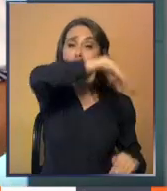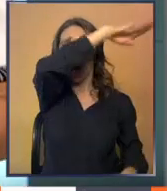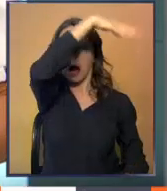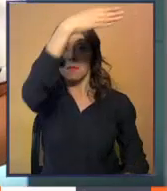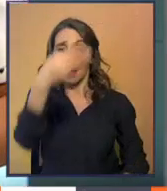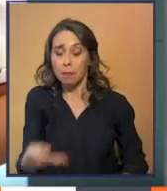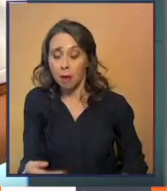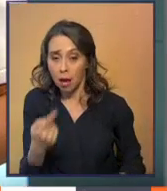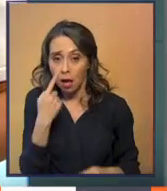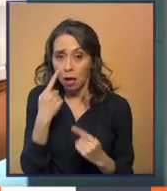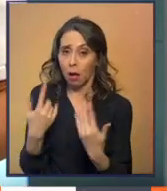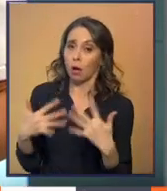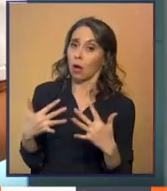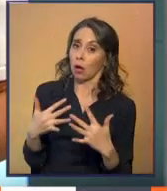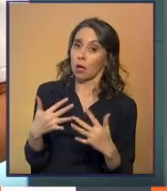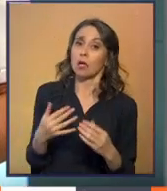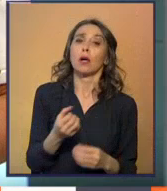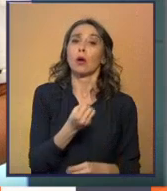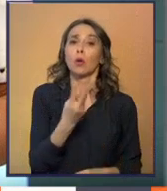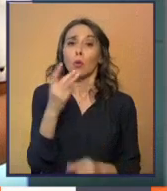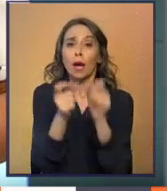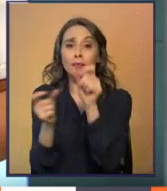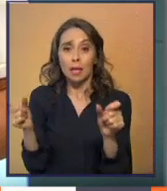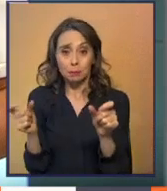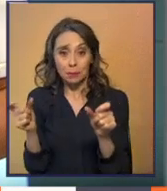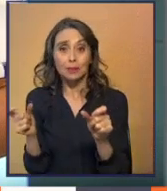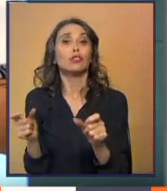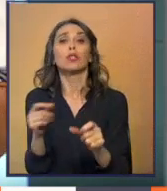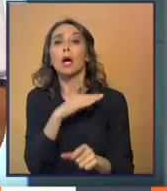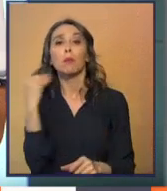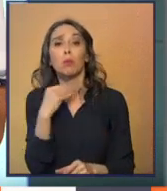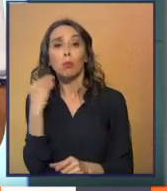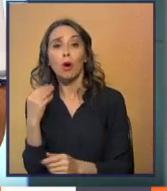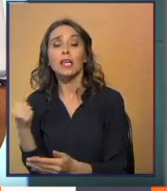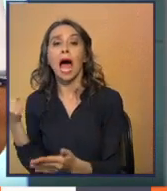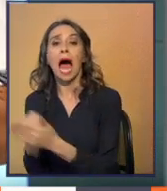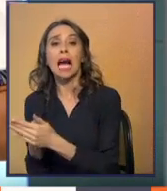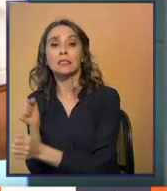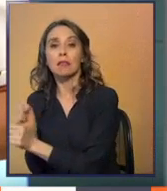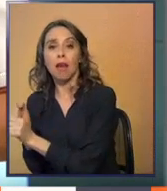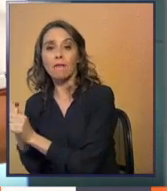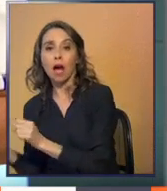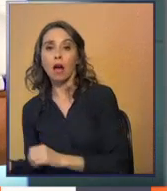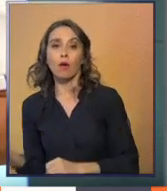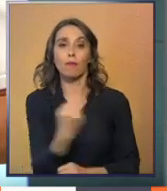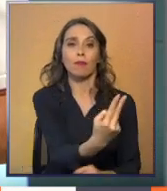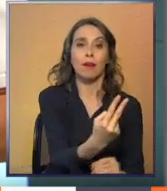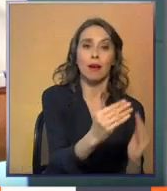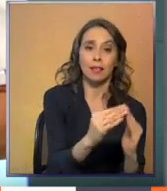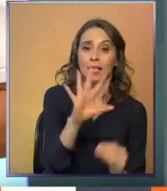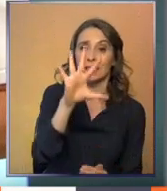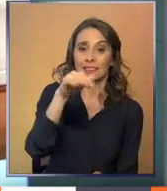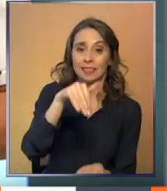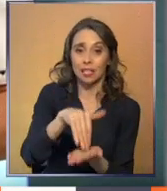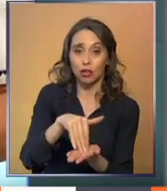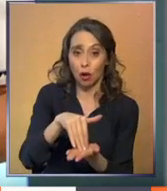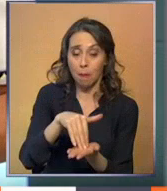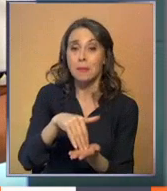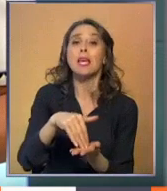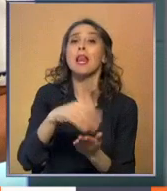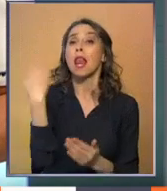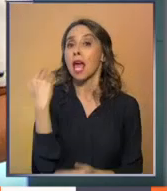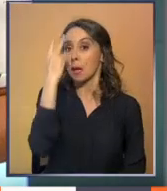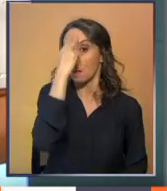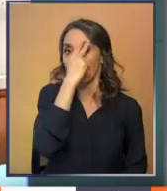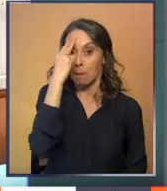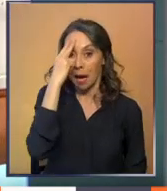la mesa la cifra de accidentes de trayecto que ocurren en nuestro país. Solo en marzo se contabilizaron más de 5.000. Nilce Silva